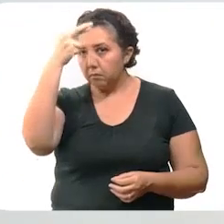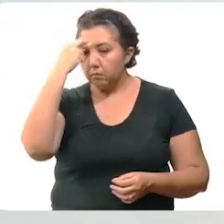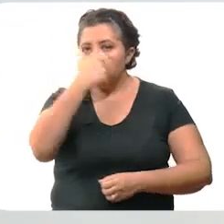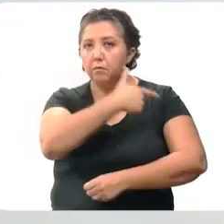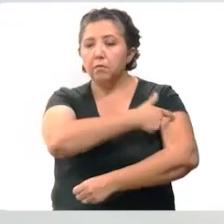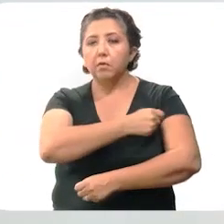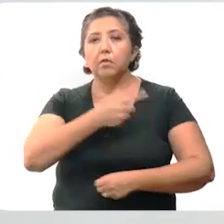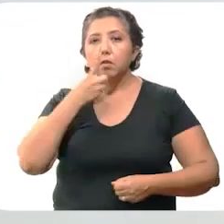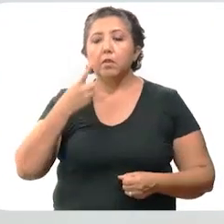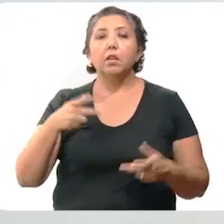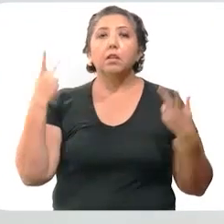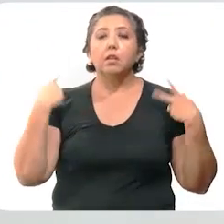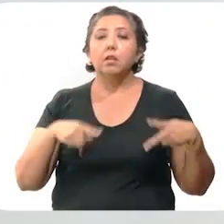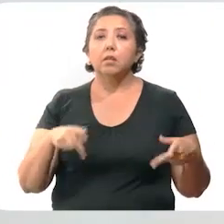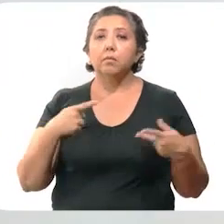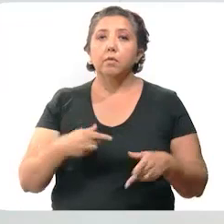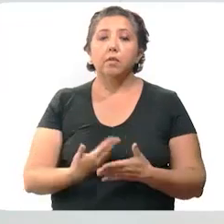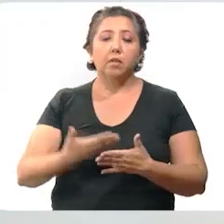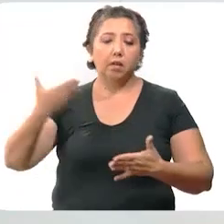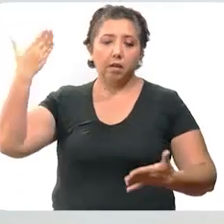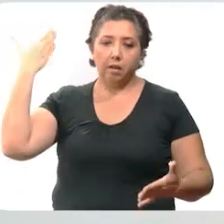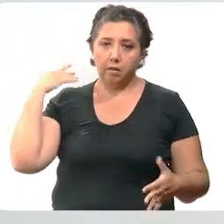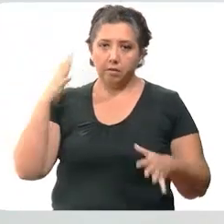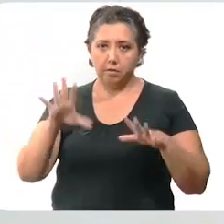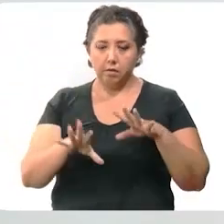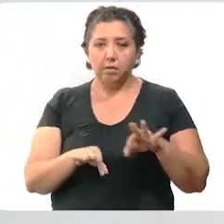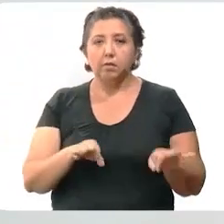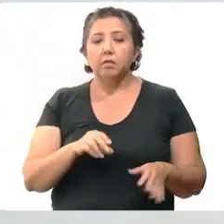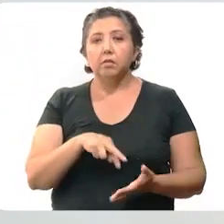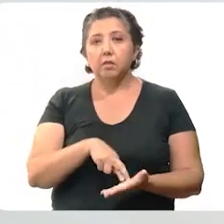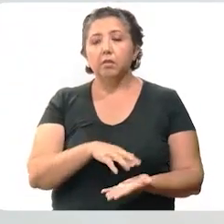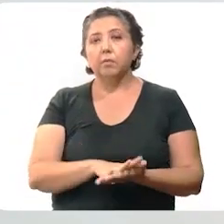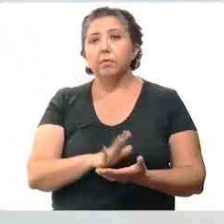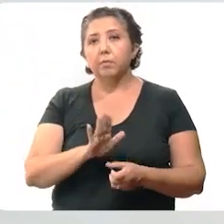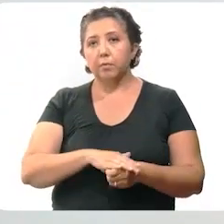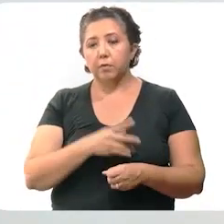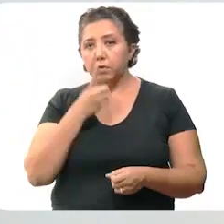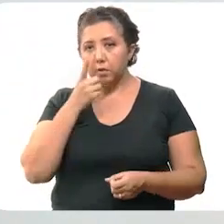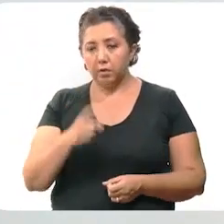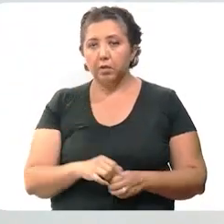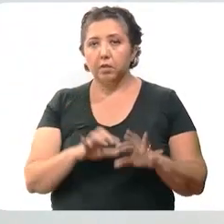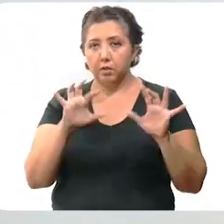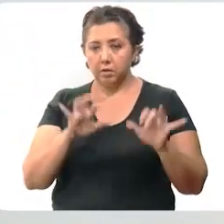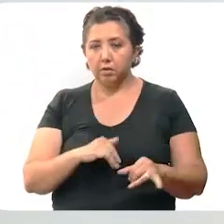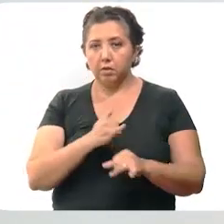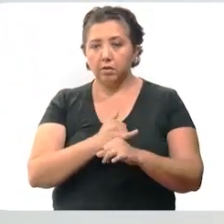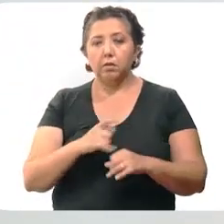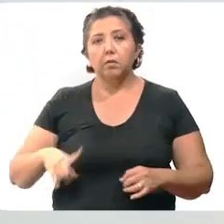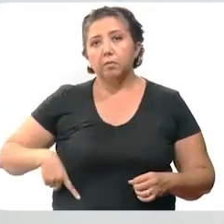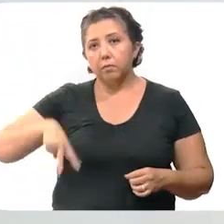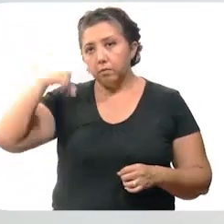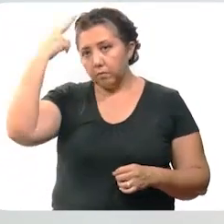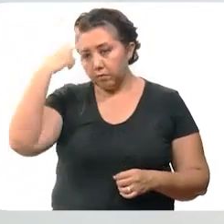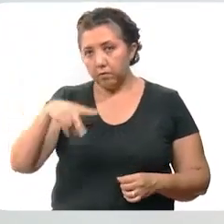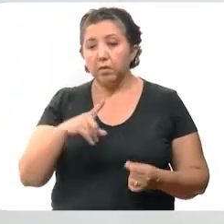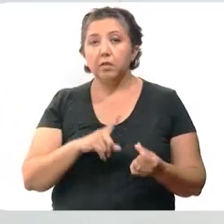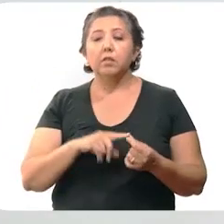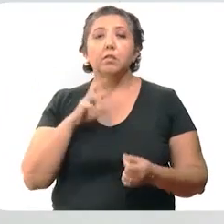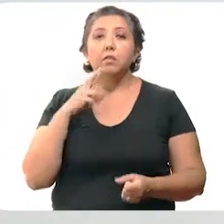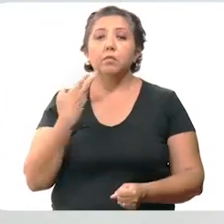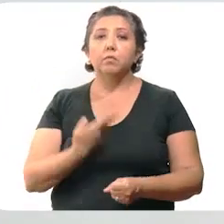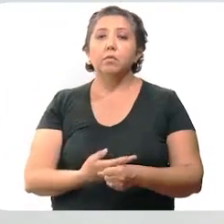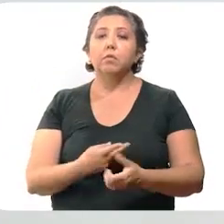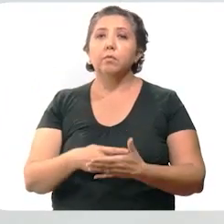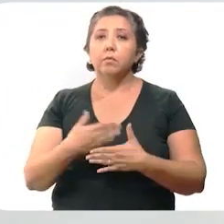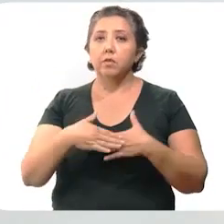las vacunas se aplican a la población que ha sido previamente registrada y seleccionada por medio de las plataformas del gobierno federal, quien está a cargo